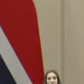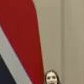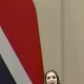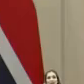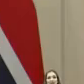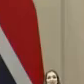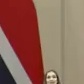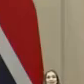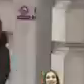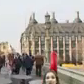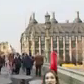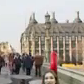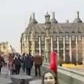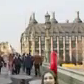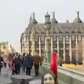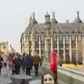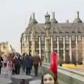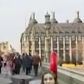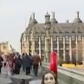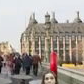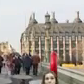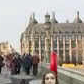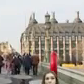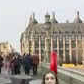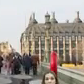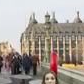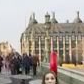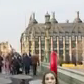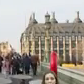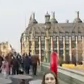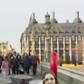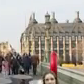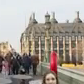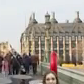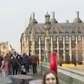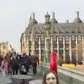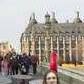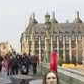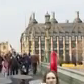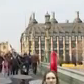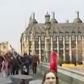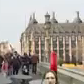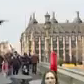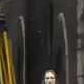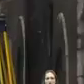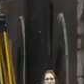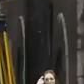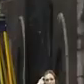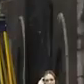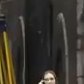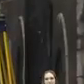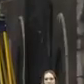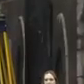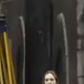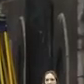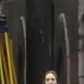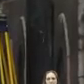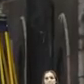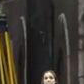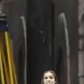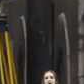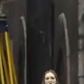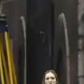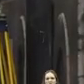3.137 casos de Omicron circulando, pues es uno de los que registra mayor incidencia de esta variante en el mundo, que ya